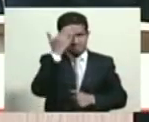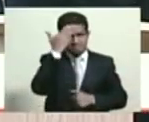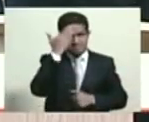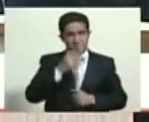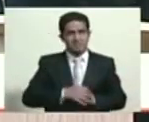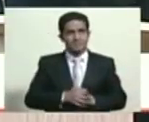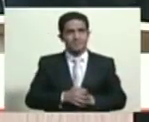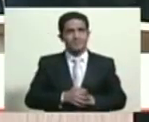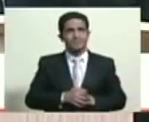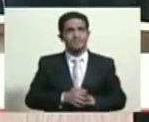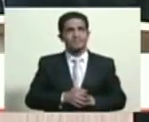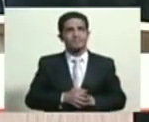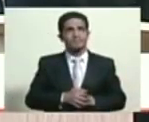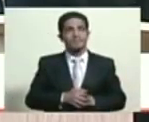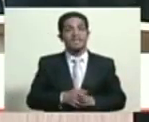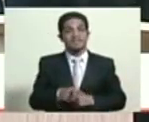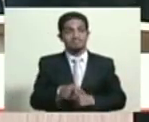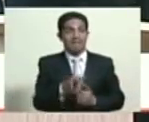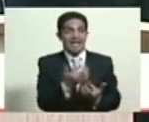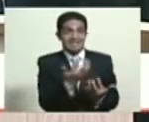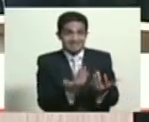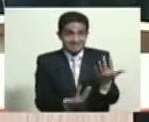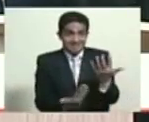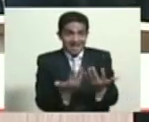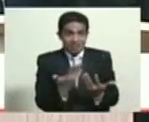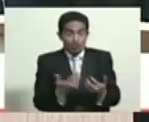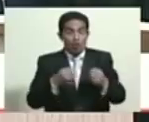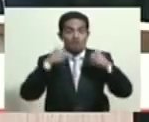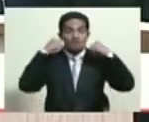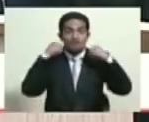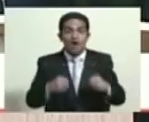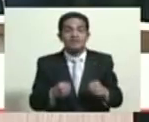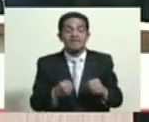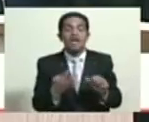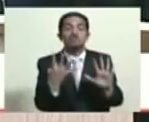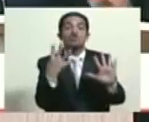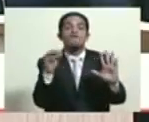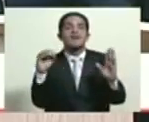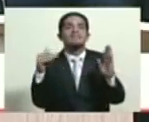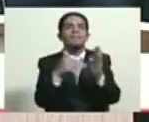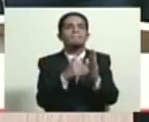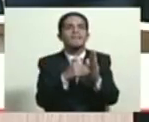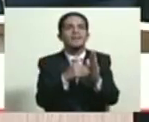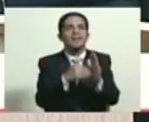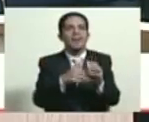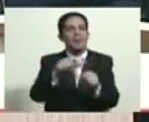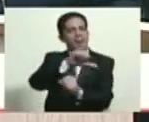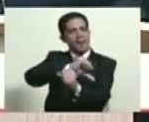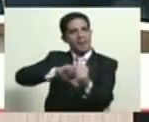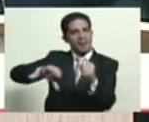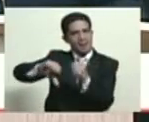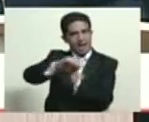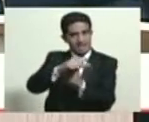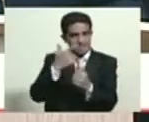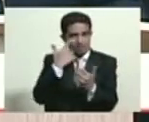Y aún con el incendio brutal, 90.000 litros de aceite.